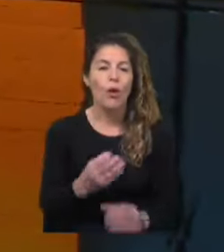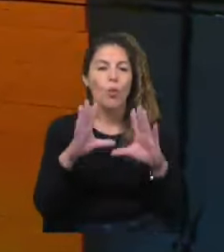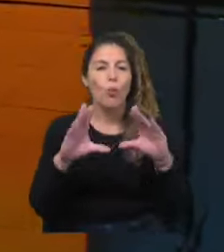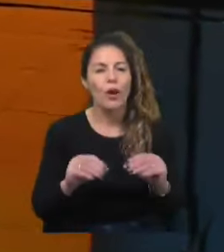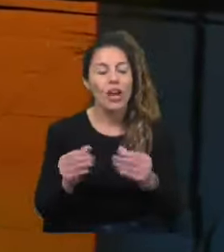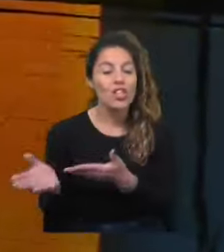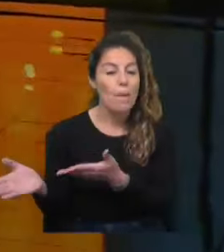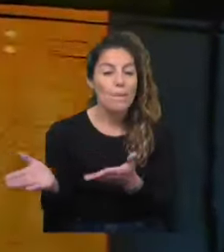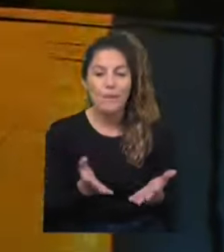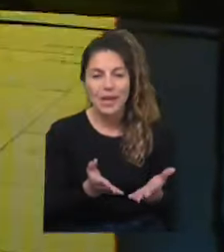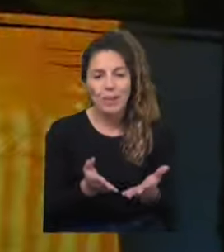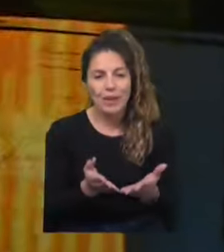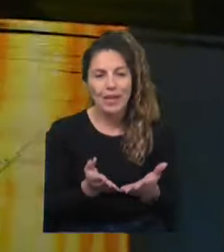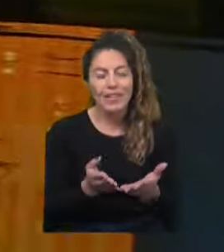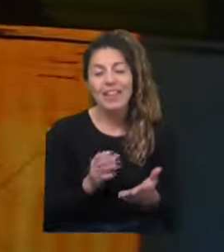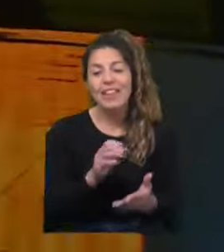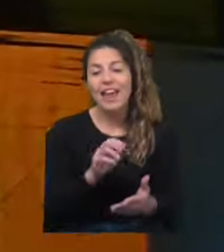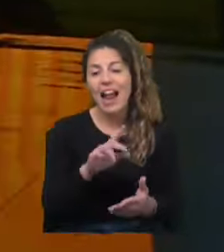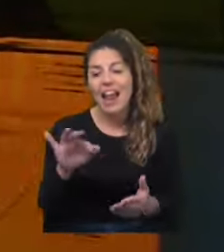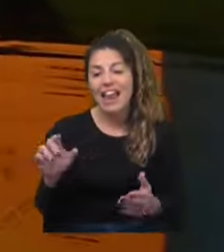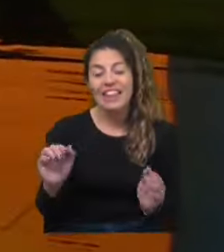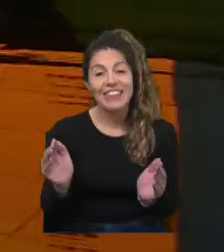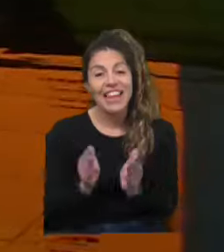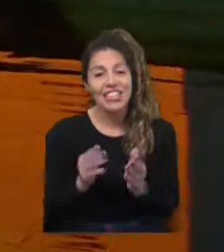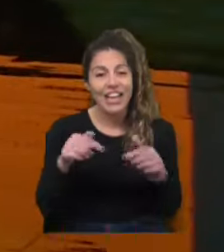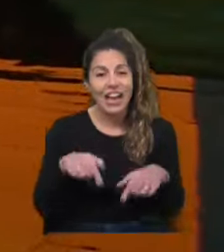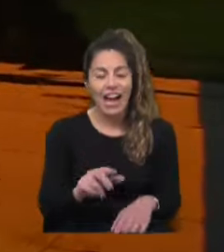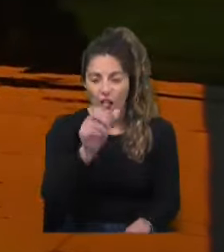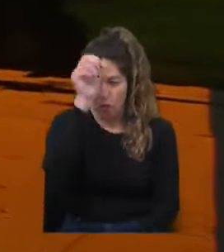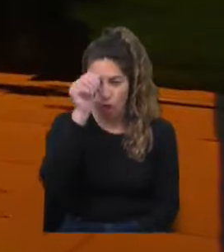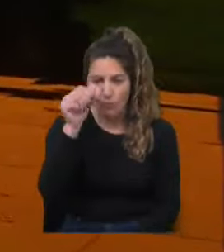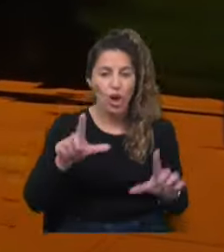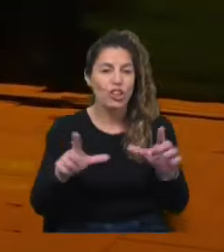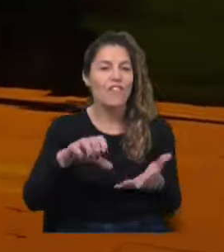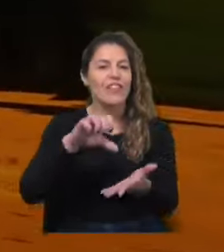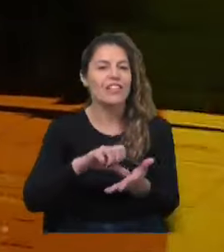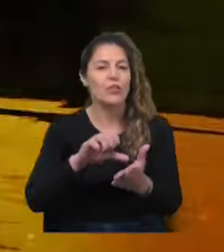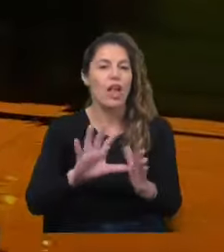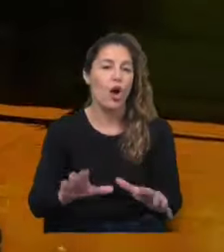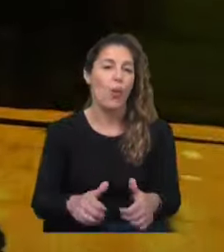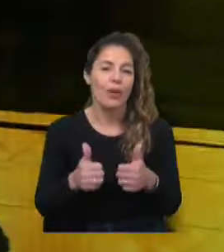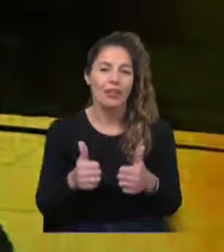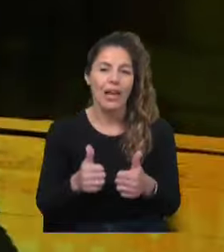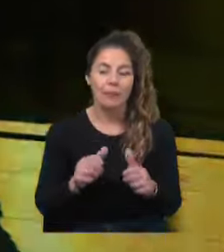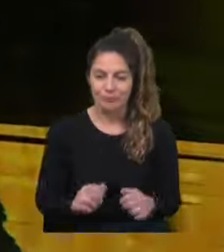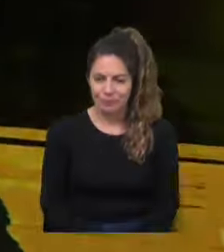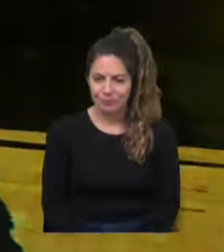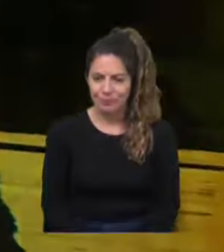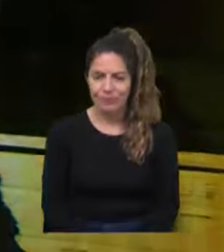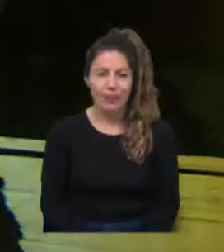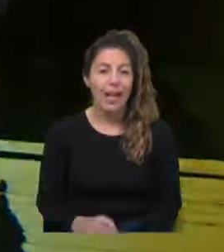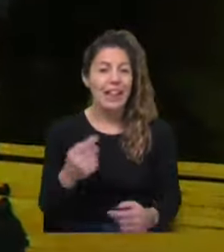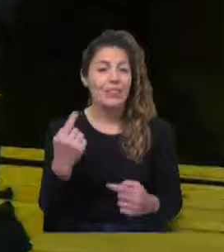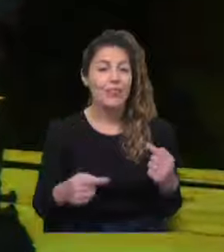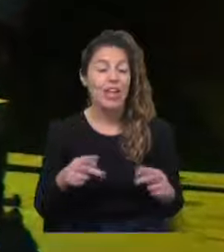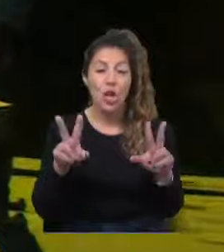les damos la bienvenida a otra Letra Chica en vivo en domingo en la pantalla de TV Ciudad. Maite Sarasola, ¿cómo estás? Jorge Temponi, ¿cómo te va? Bien, ¿y tú? Muy bien. Bueno, varios temas